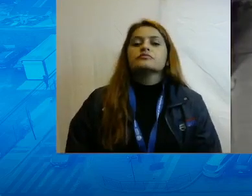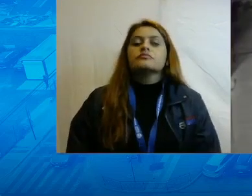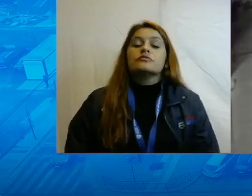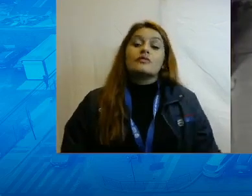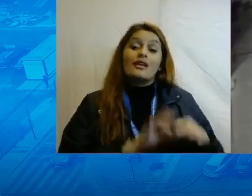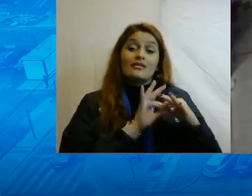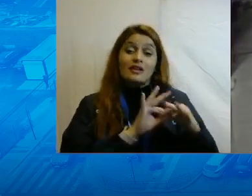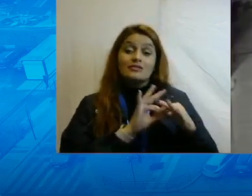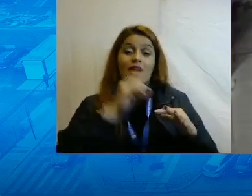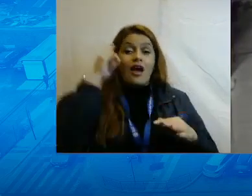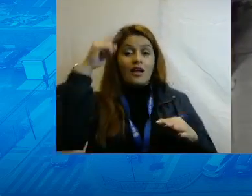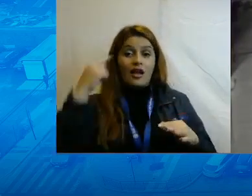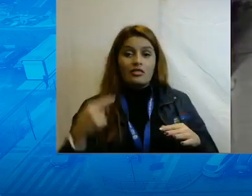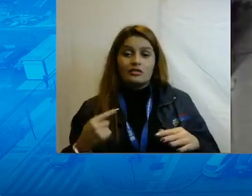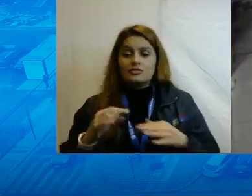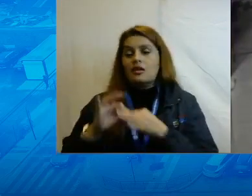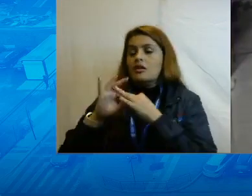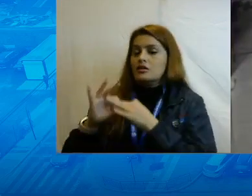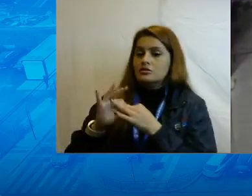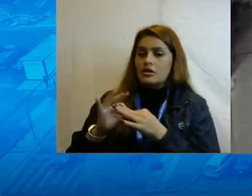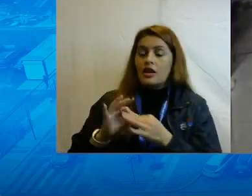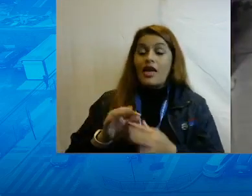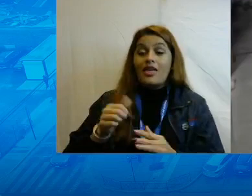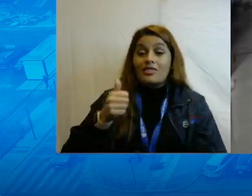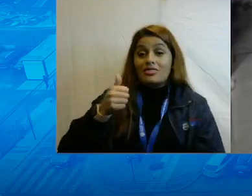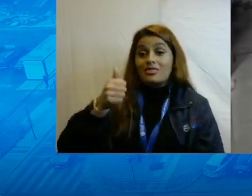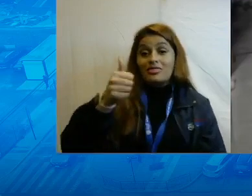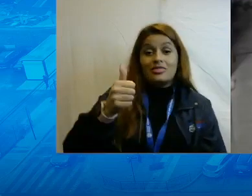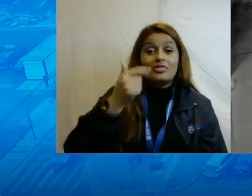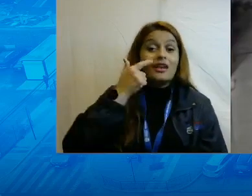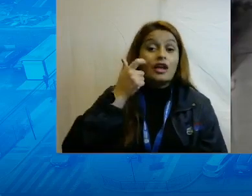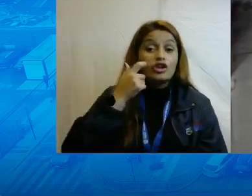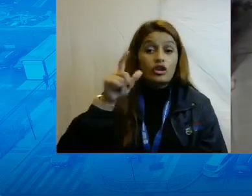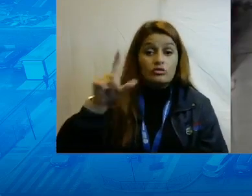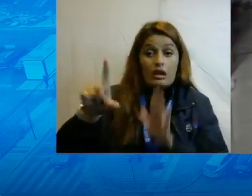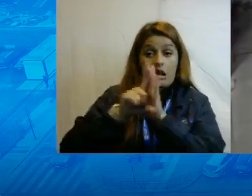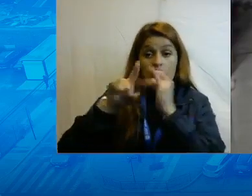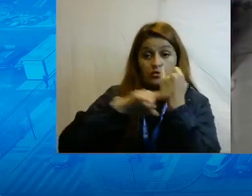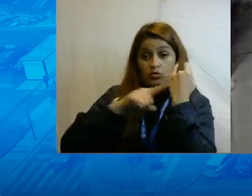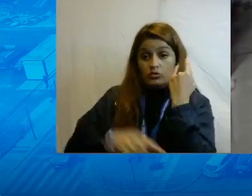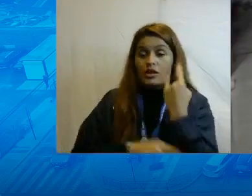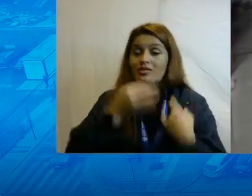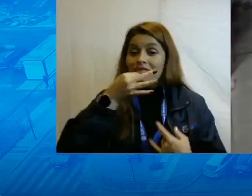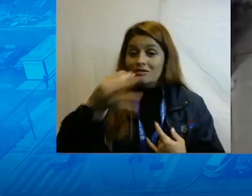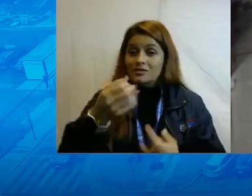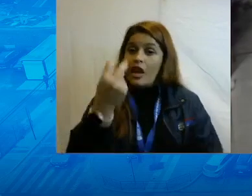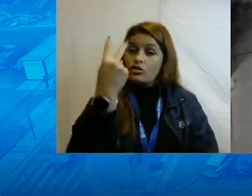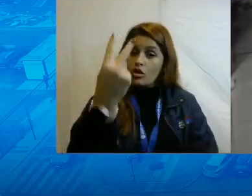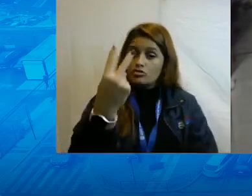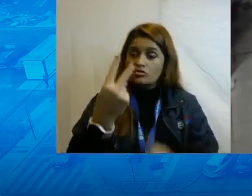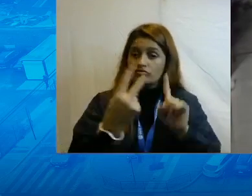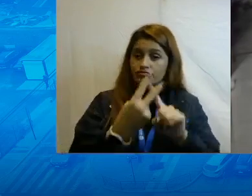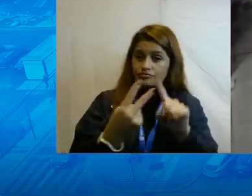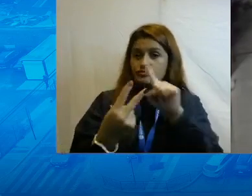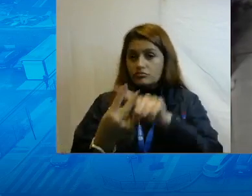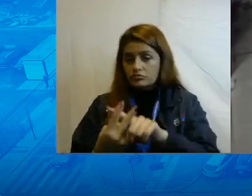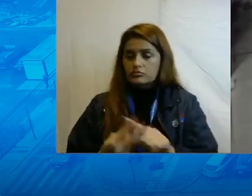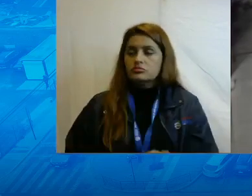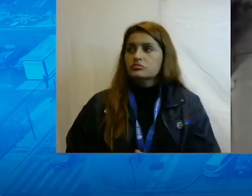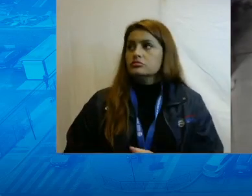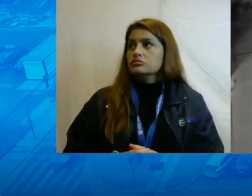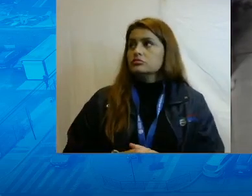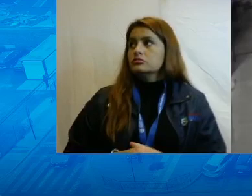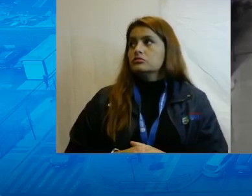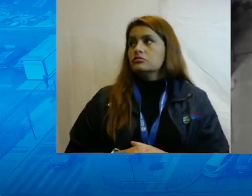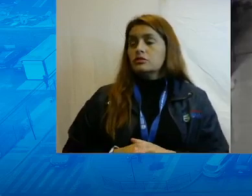Gracias, alcaldesa. Sí, hay dos principios adicionales que sumar. Concejal Martínez se refiere a aquello que